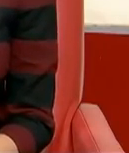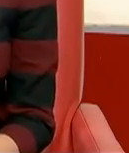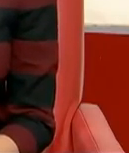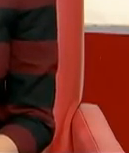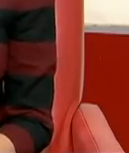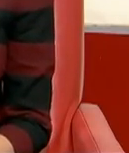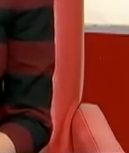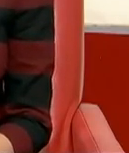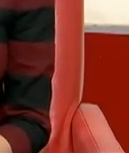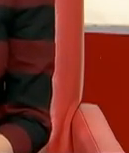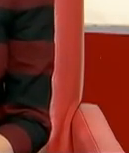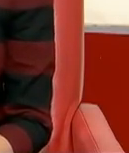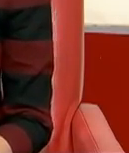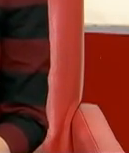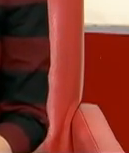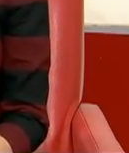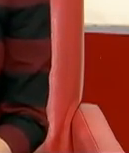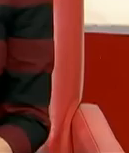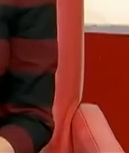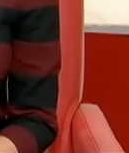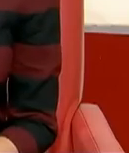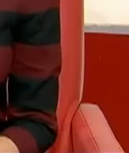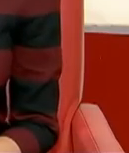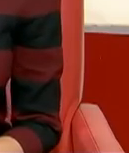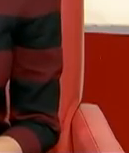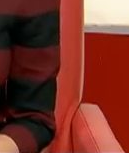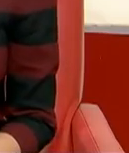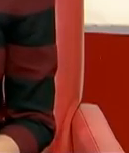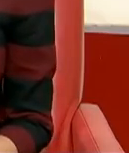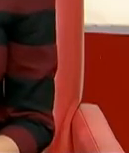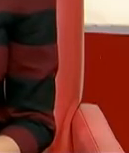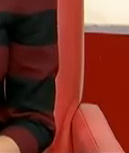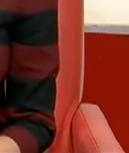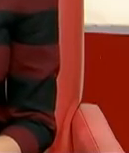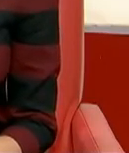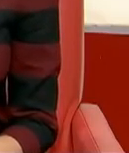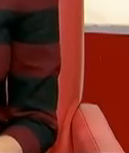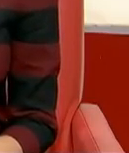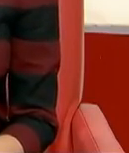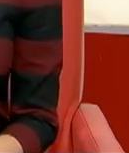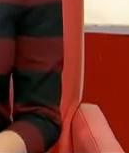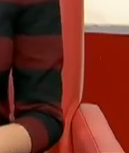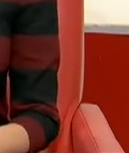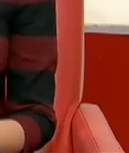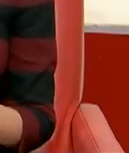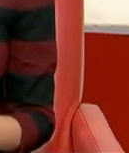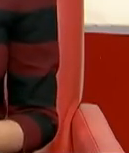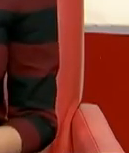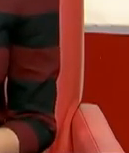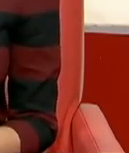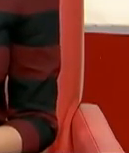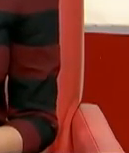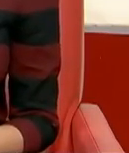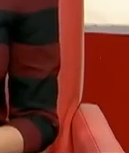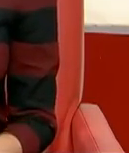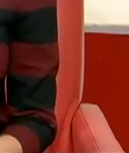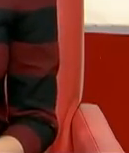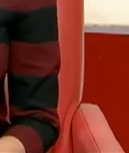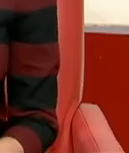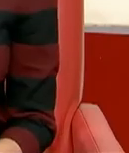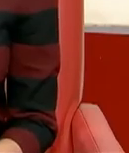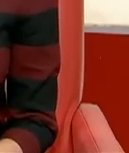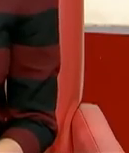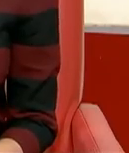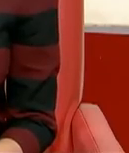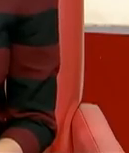del presidente Donald Trump para borrar completamente el legado del expresidente Barack Obama. Y bueno, en un tema tan delicado y controversial